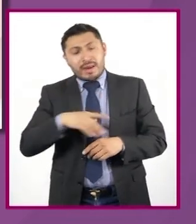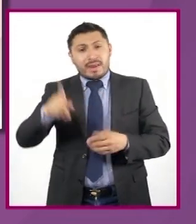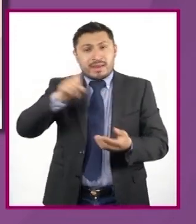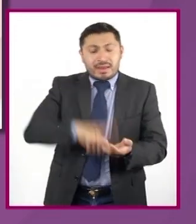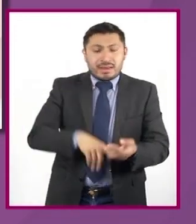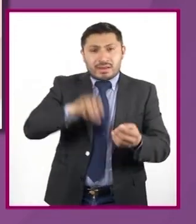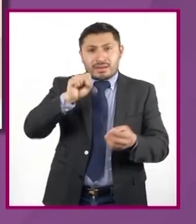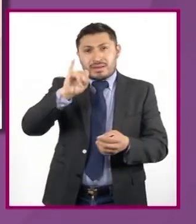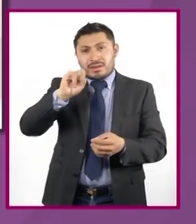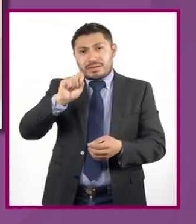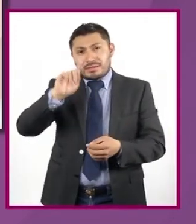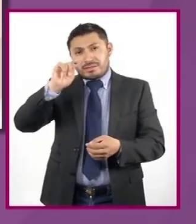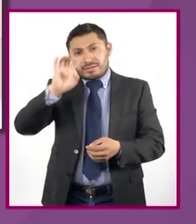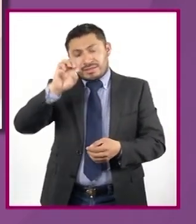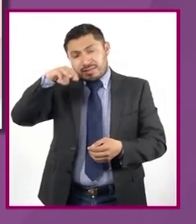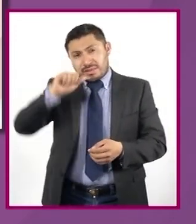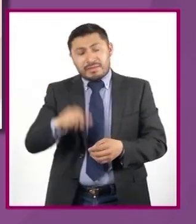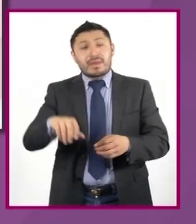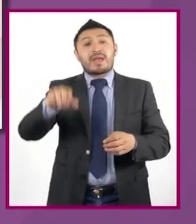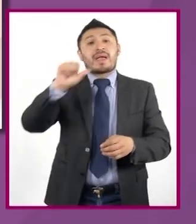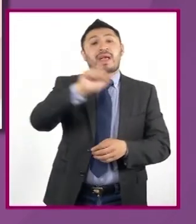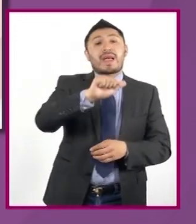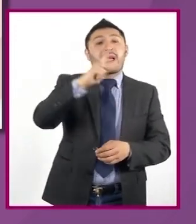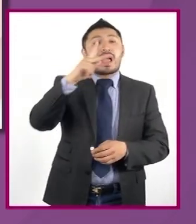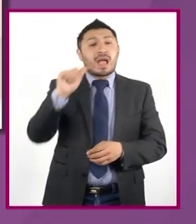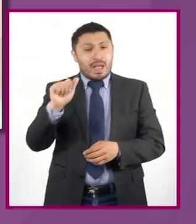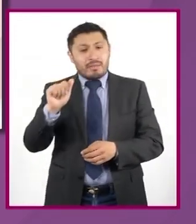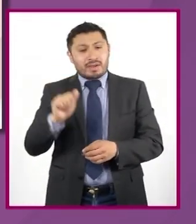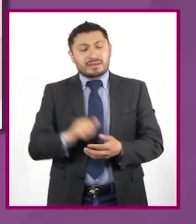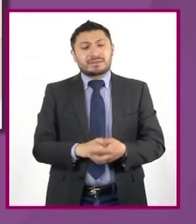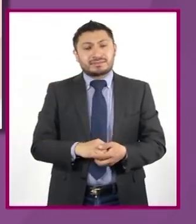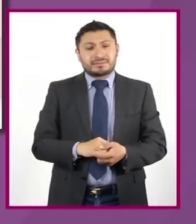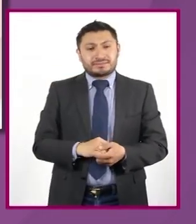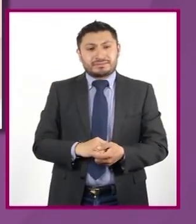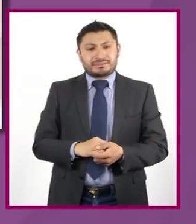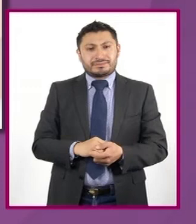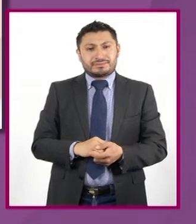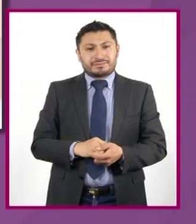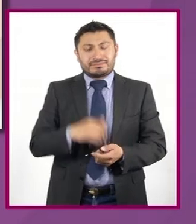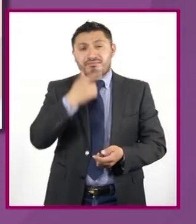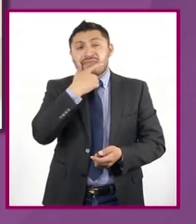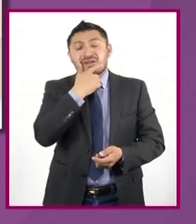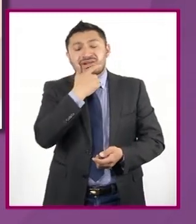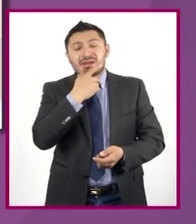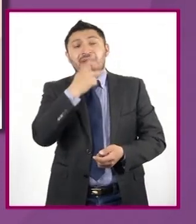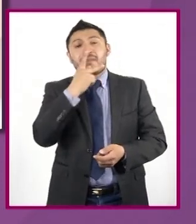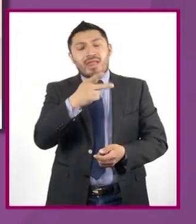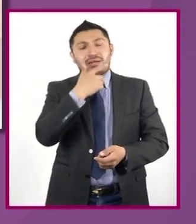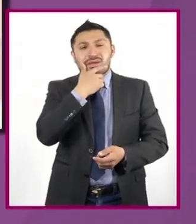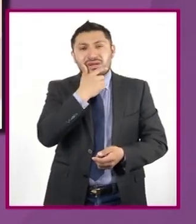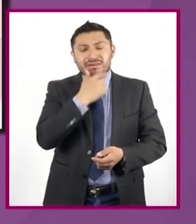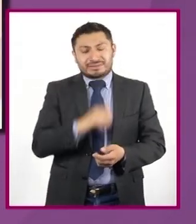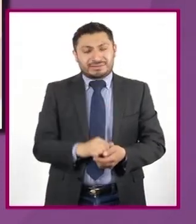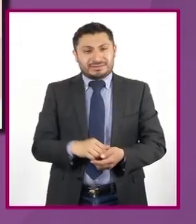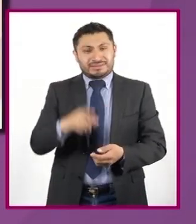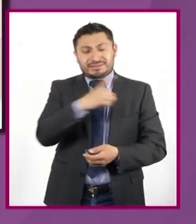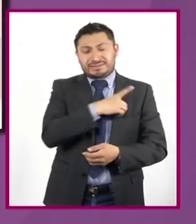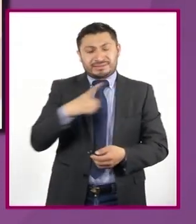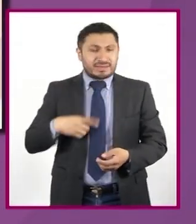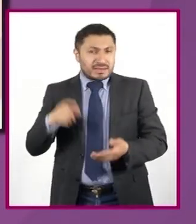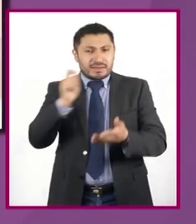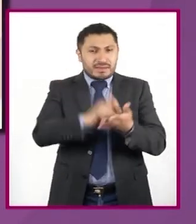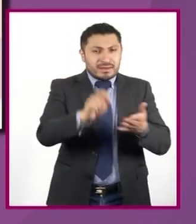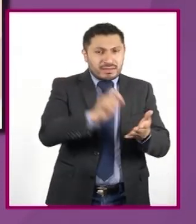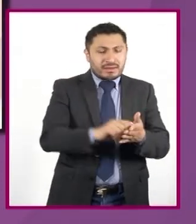de la Asociación Psicológica de Estados Unidos, APA por sus siglas en inglés, se debe de anotar el